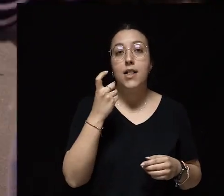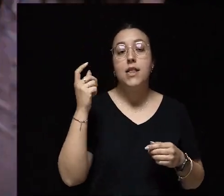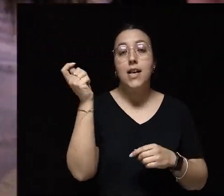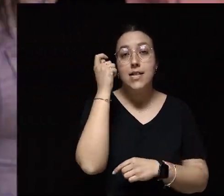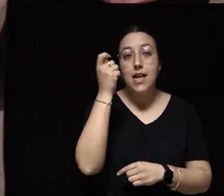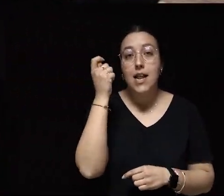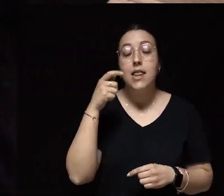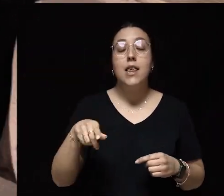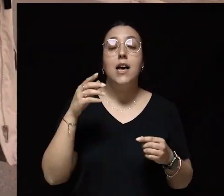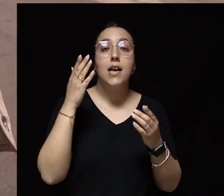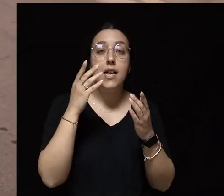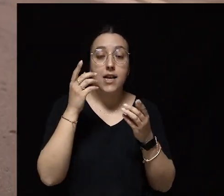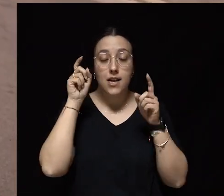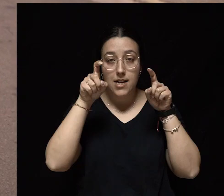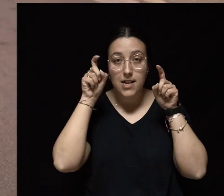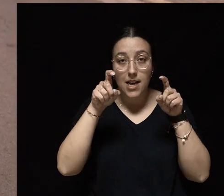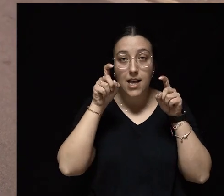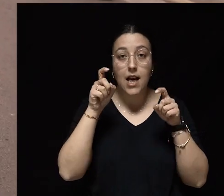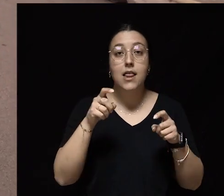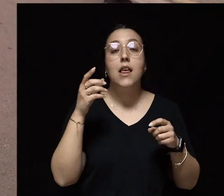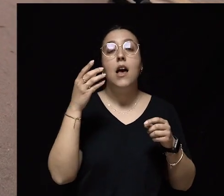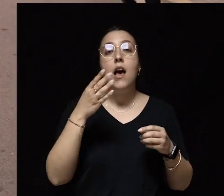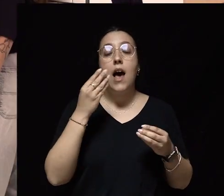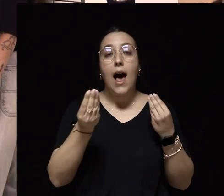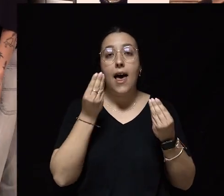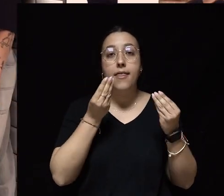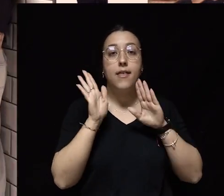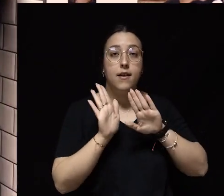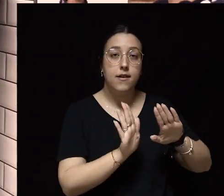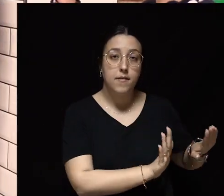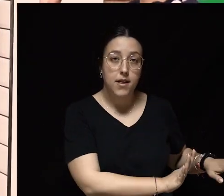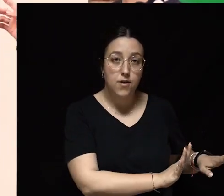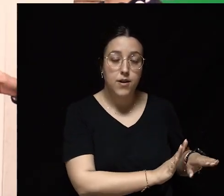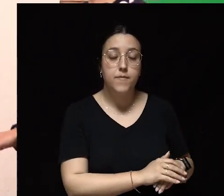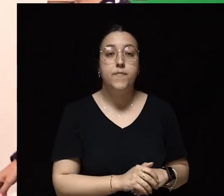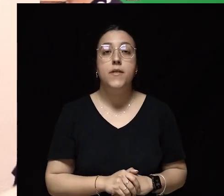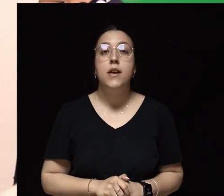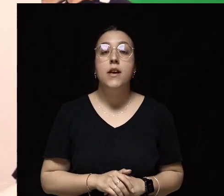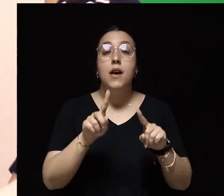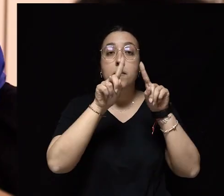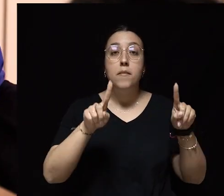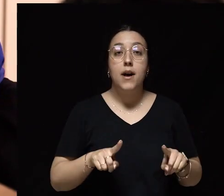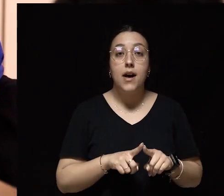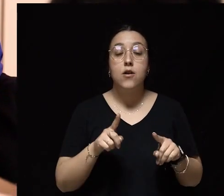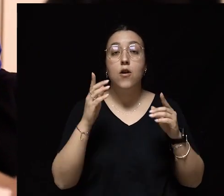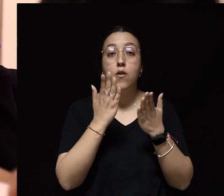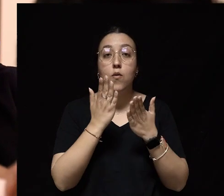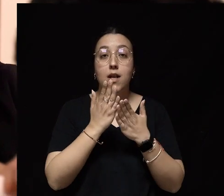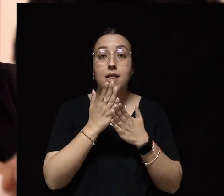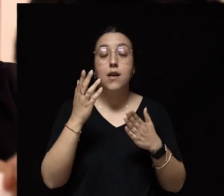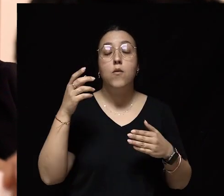excelencia en el sistema educativo crea marginalidad. En el marco del panorama educativo general del